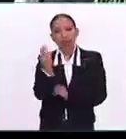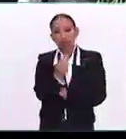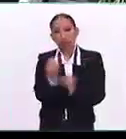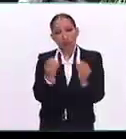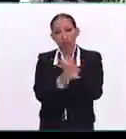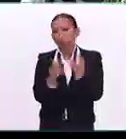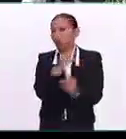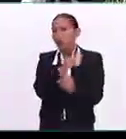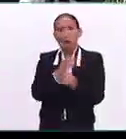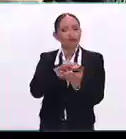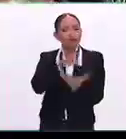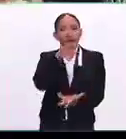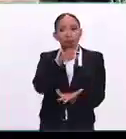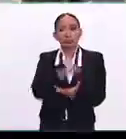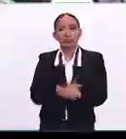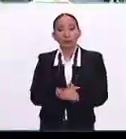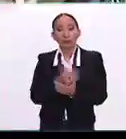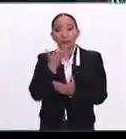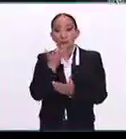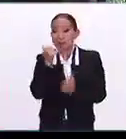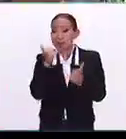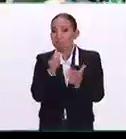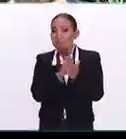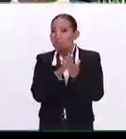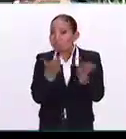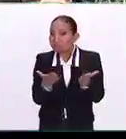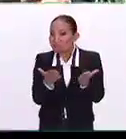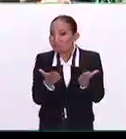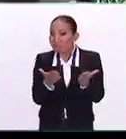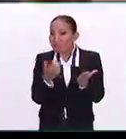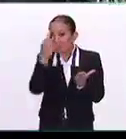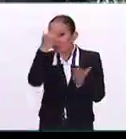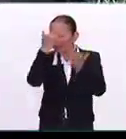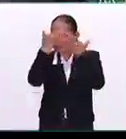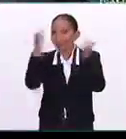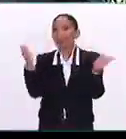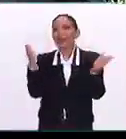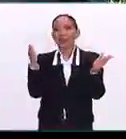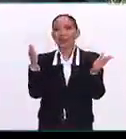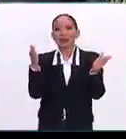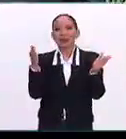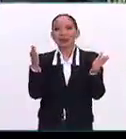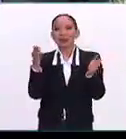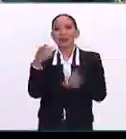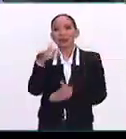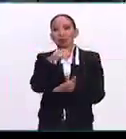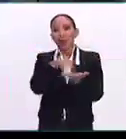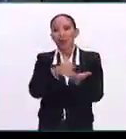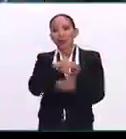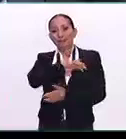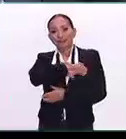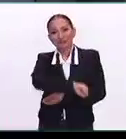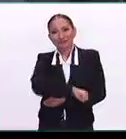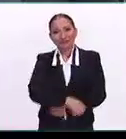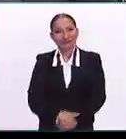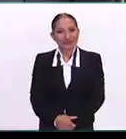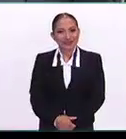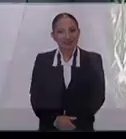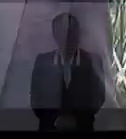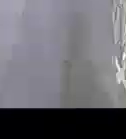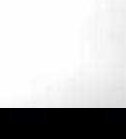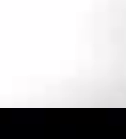leer no se necesitan muchas cosas. Un buen libro a la mano, nuestra mente abierta y el espacio que prefieran.